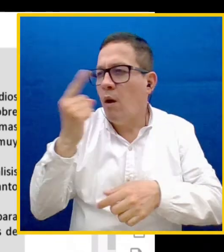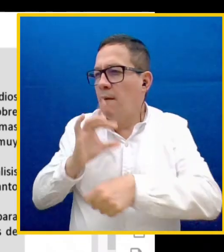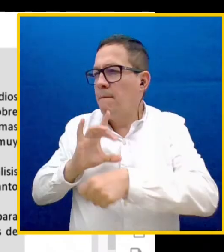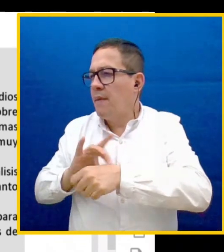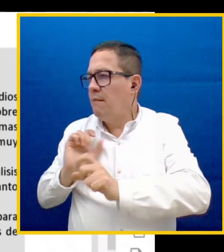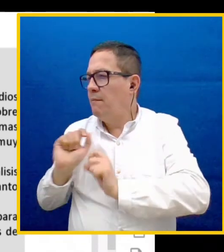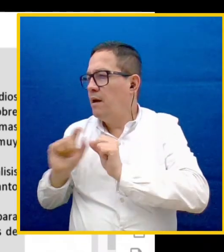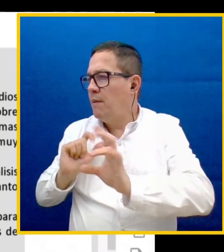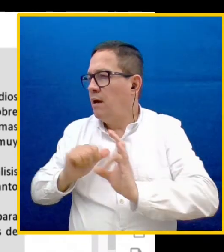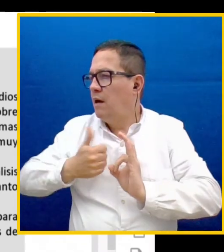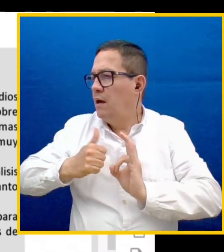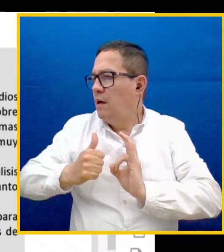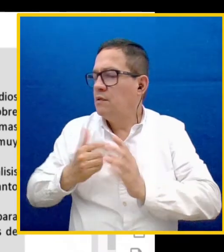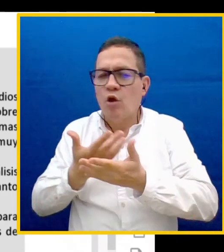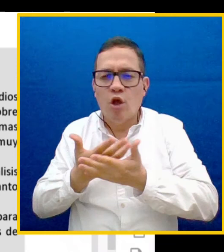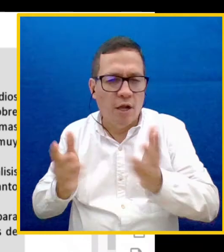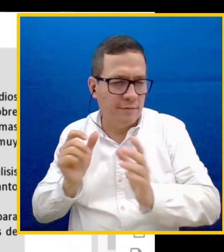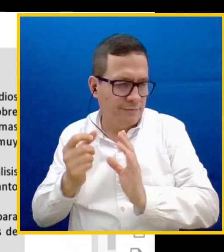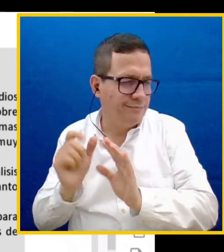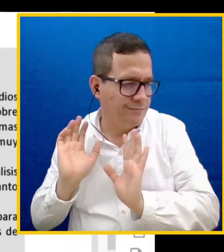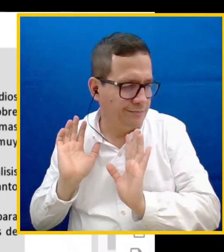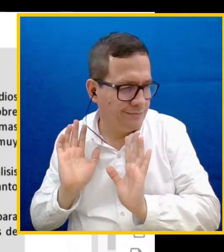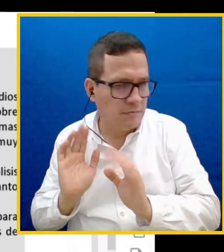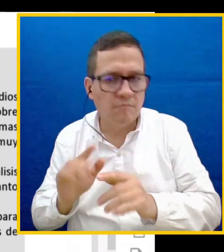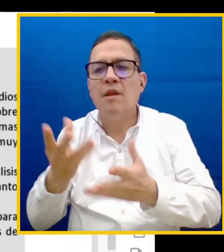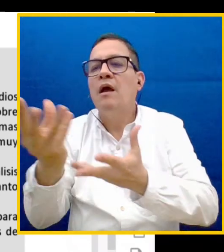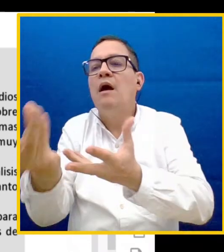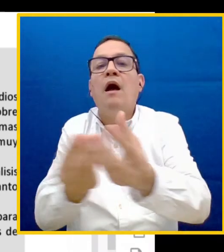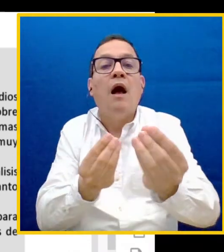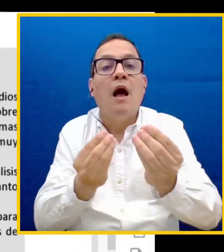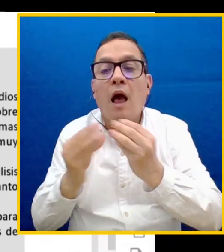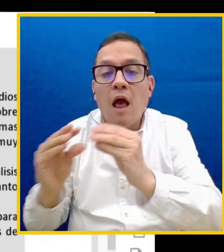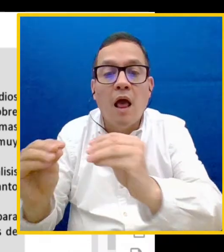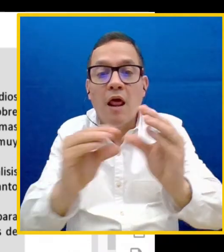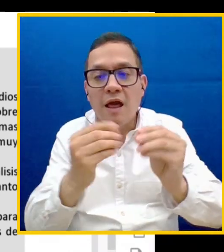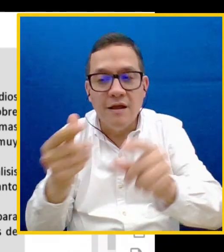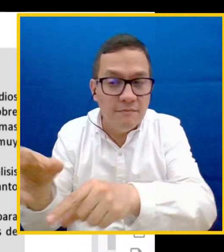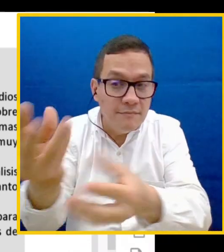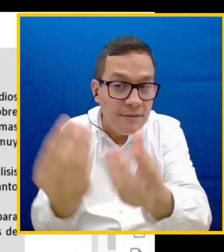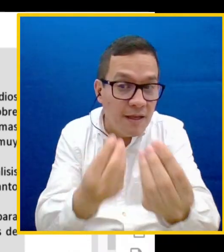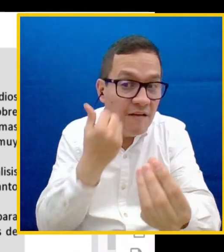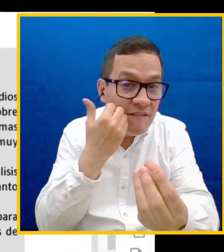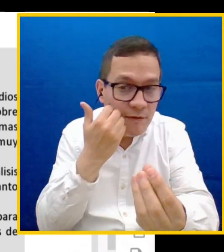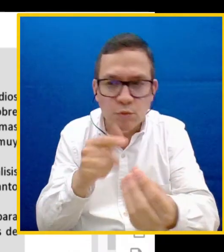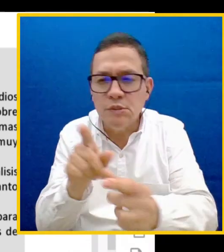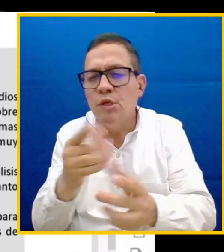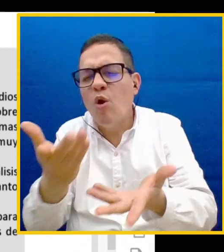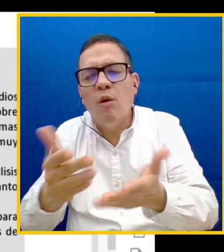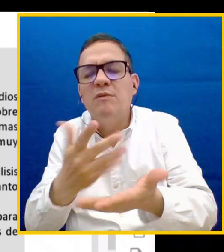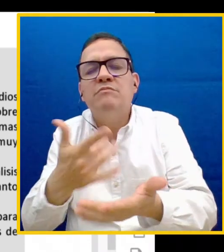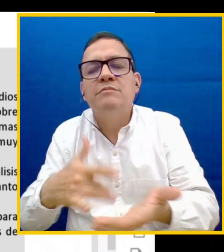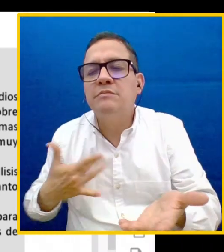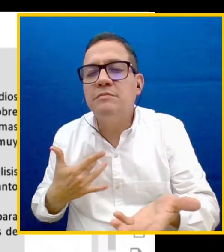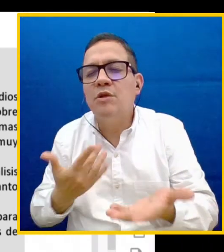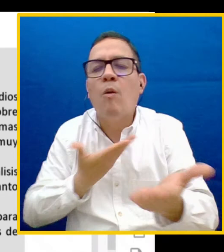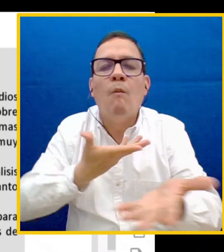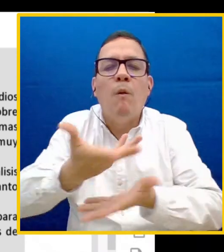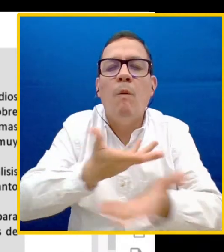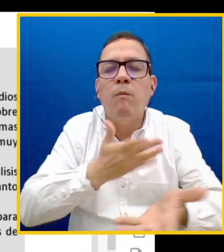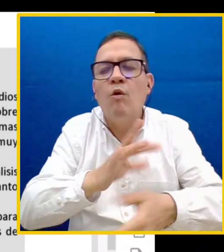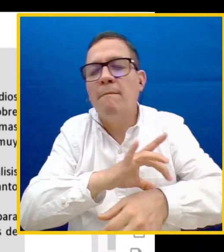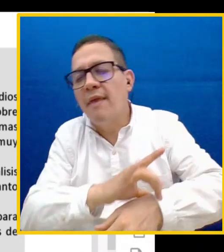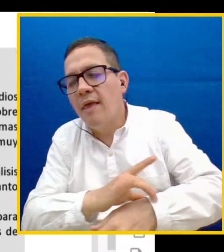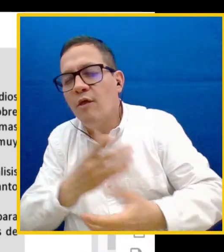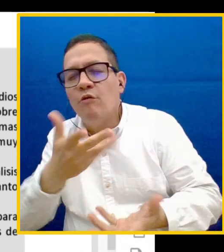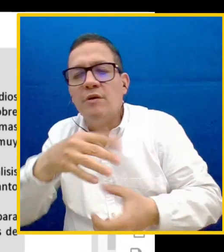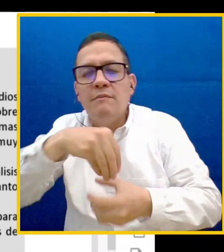técnicas cualitativas. Organizaría grupos de enfermos para que hablen abiertamente de dicha relación y del trato